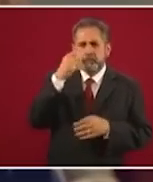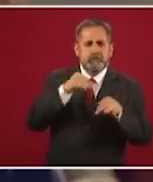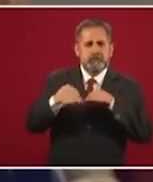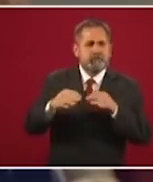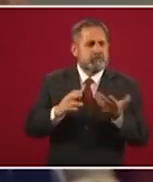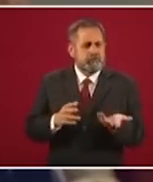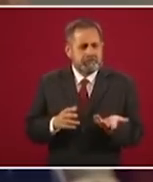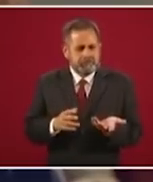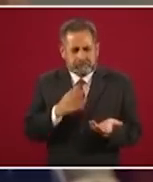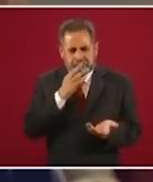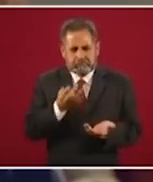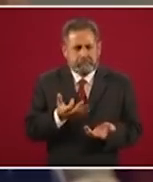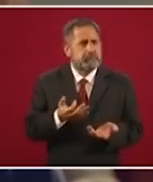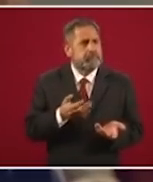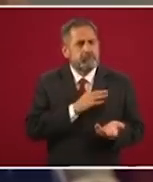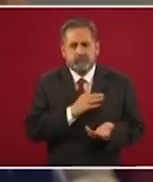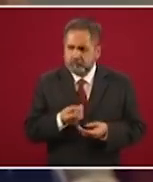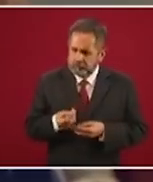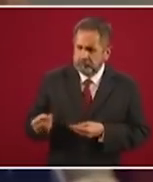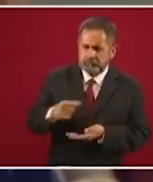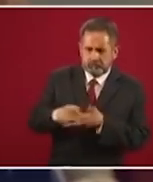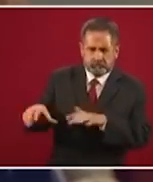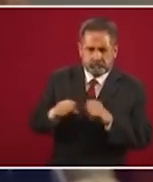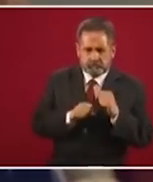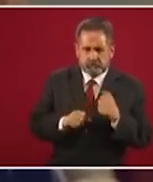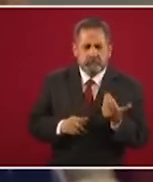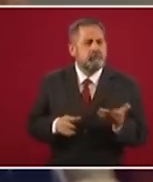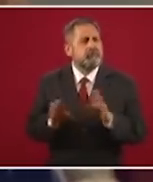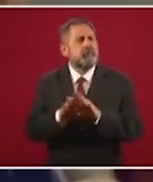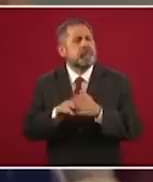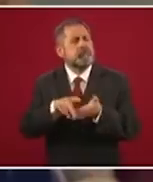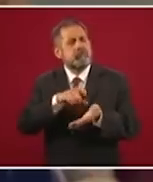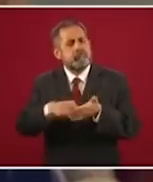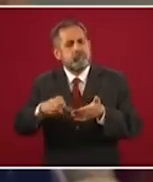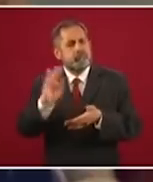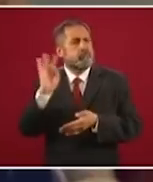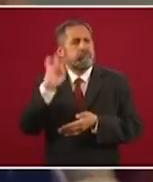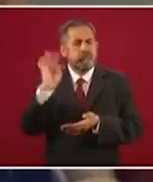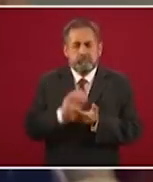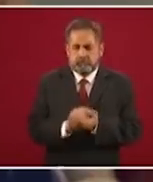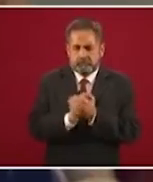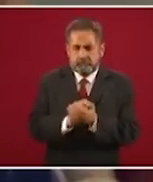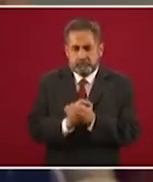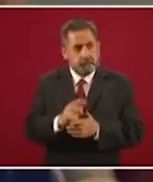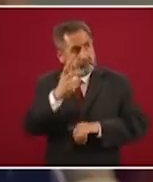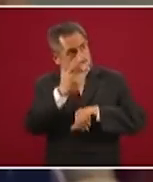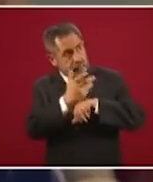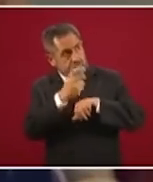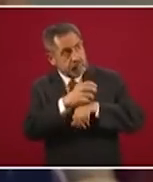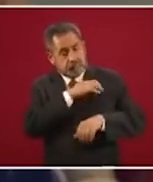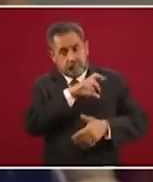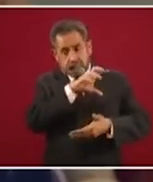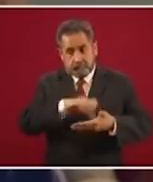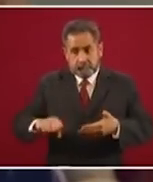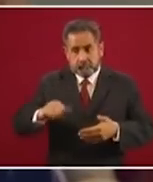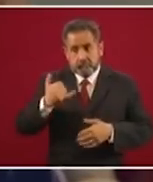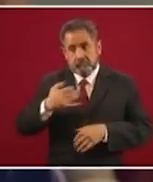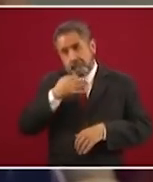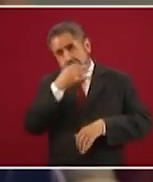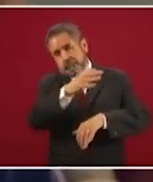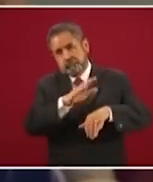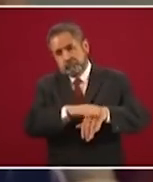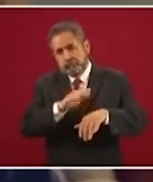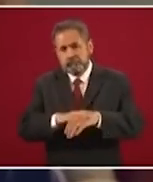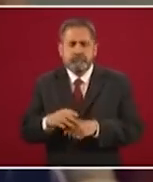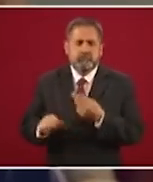¿Cómo organizaría ese proceso, si es que se rifa, y cuál es el anuncio que les daría a los migrantes? Y